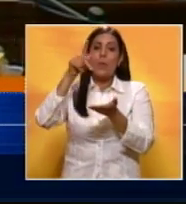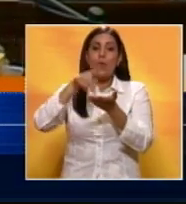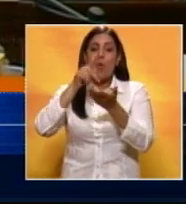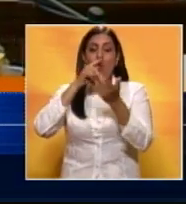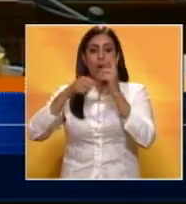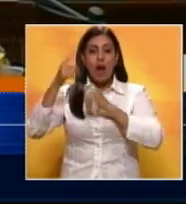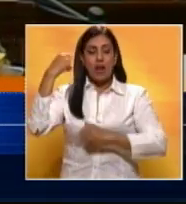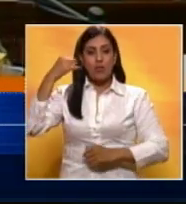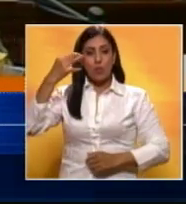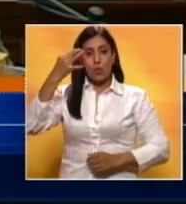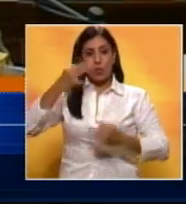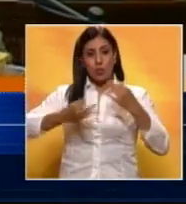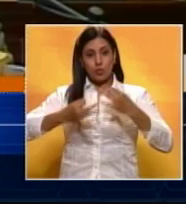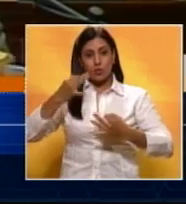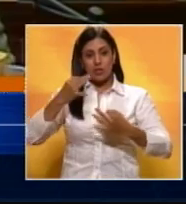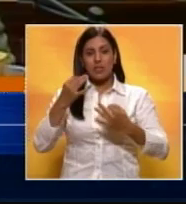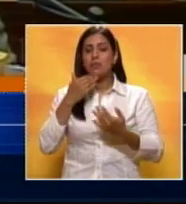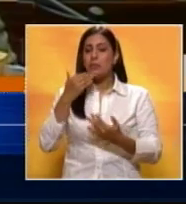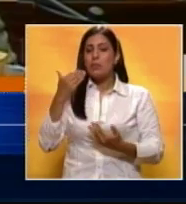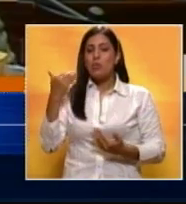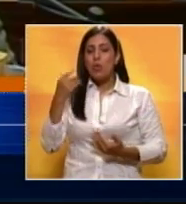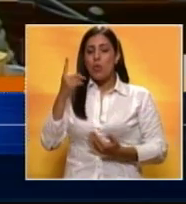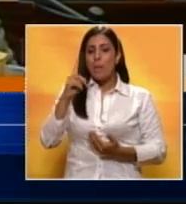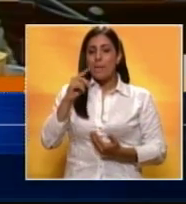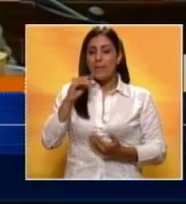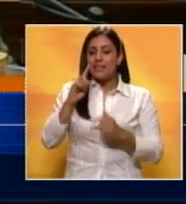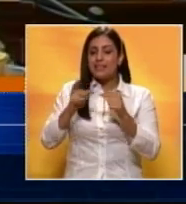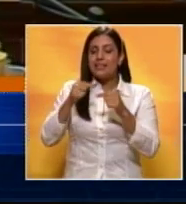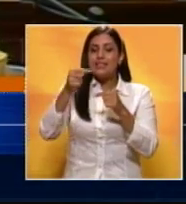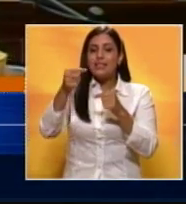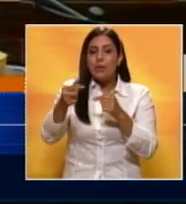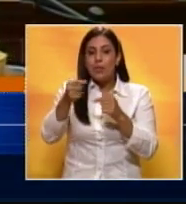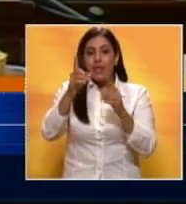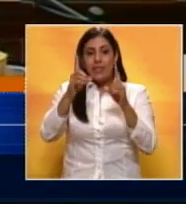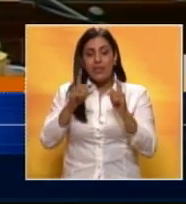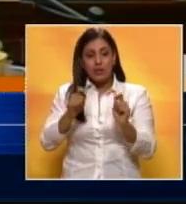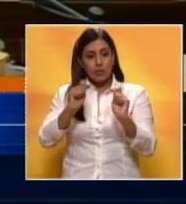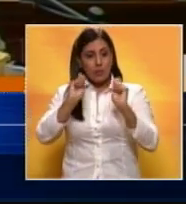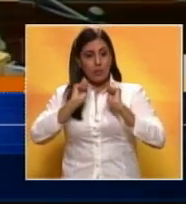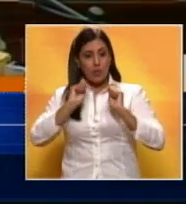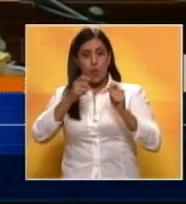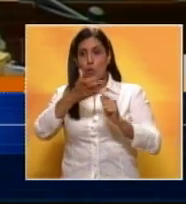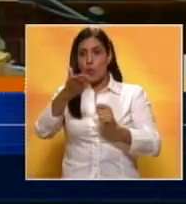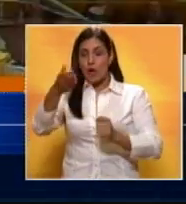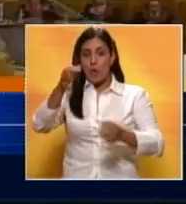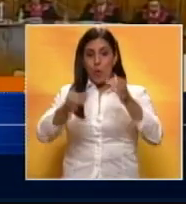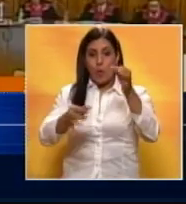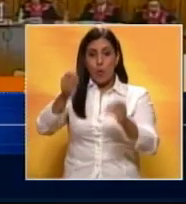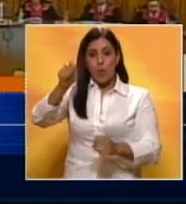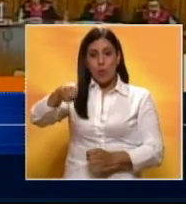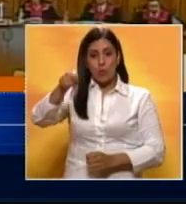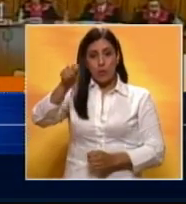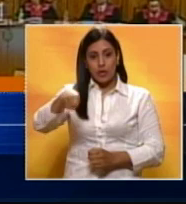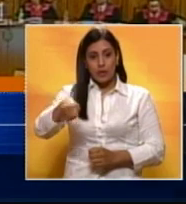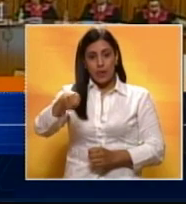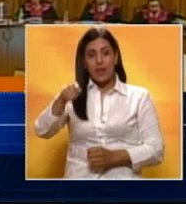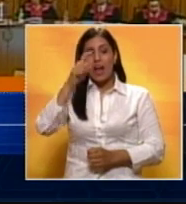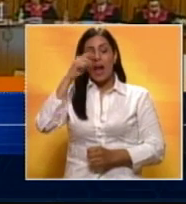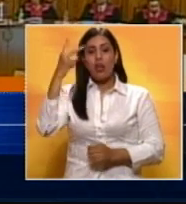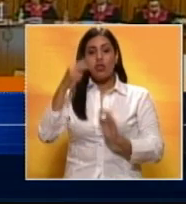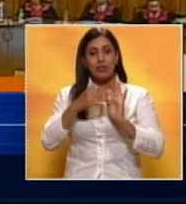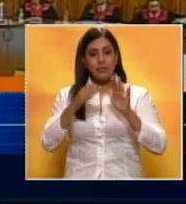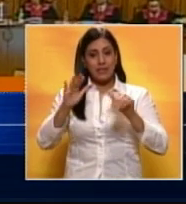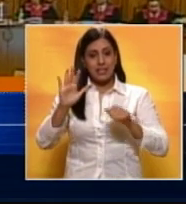año judicial, apenas un mes después de la designación de los magistrados en el